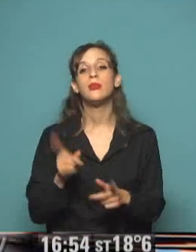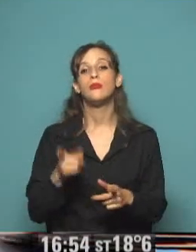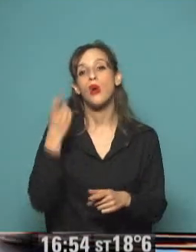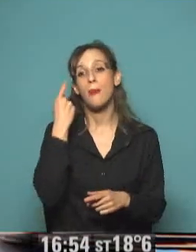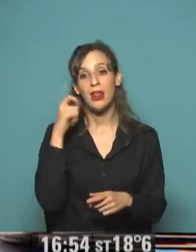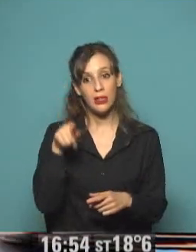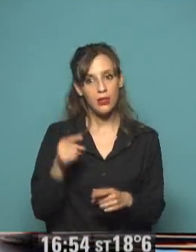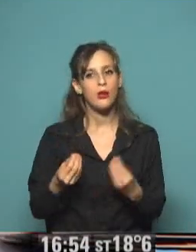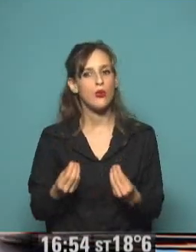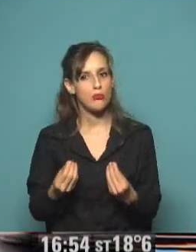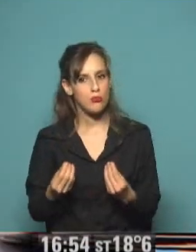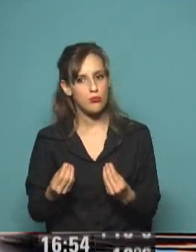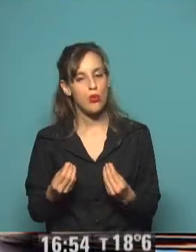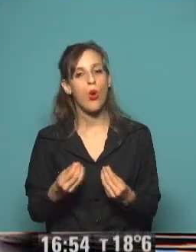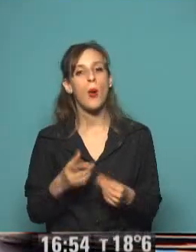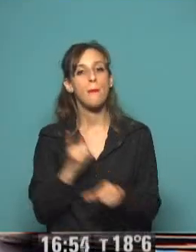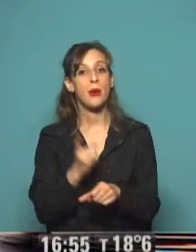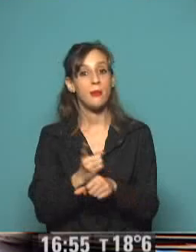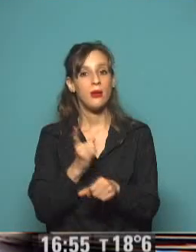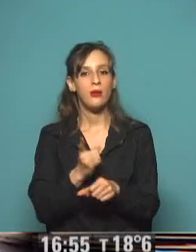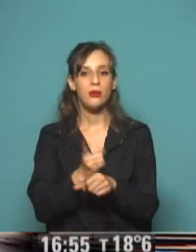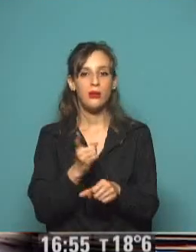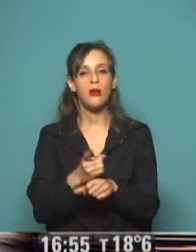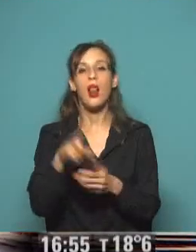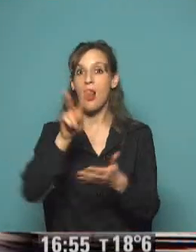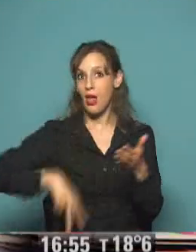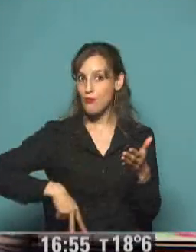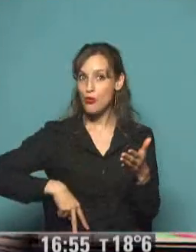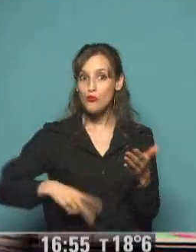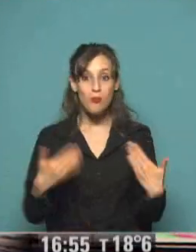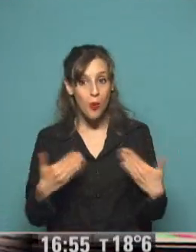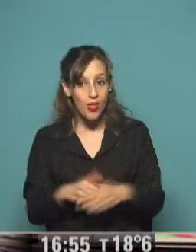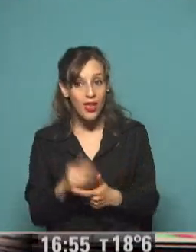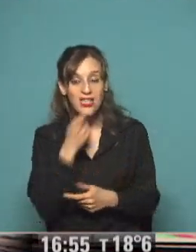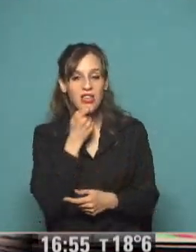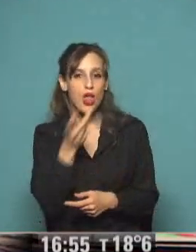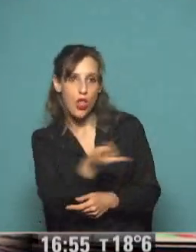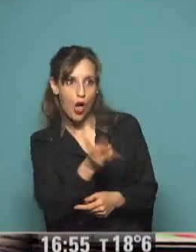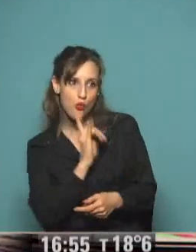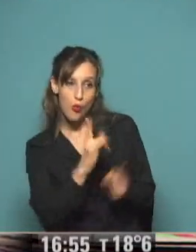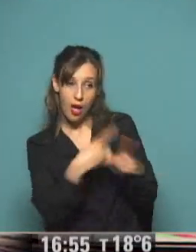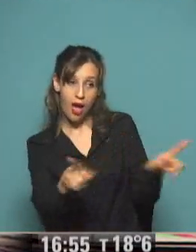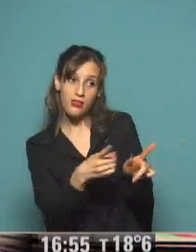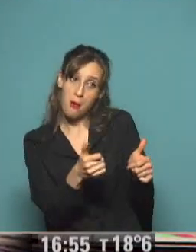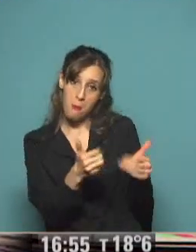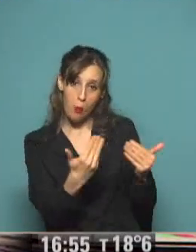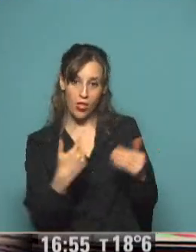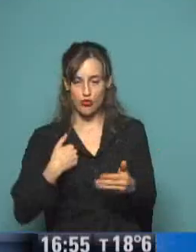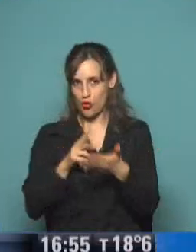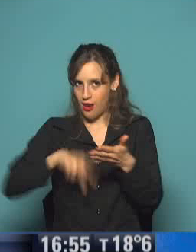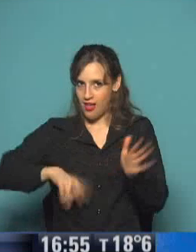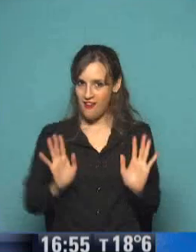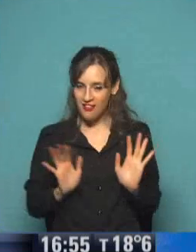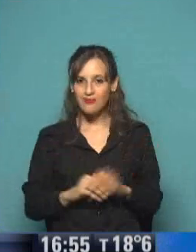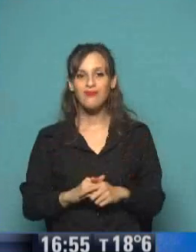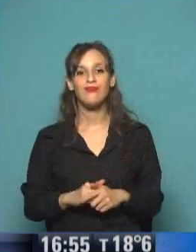eso, ¿qué les parece si leemos la letra? Ah, y bueno, encanta. Si ustedes se animan a cantarla, la pueden a ver si cantando. Nos sale. Y no la... nos mezclamos